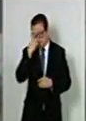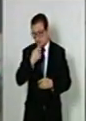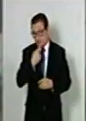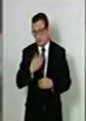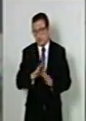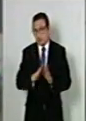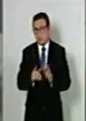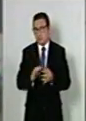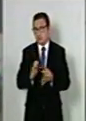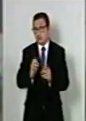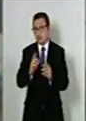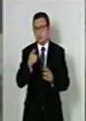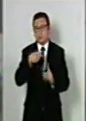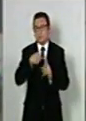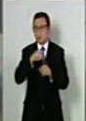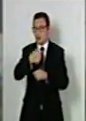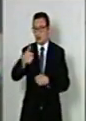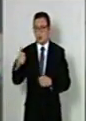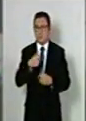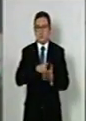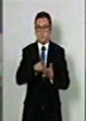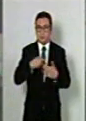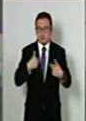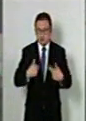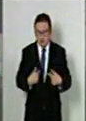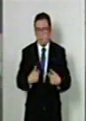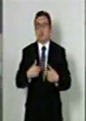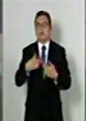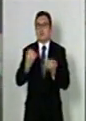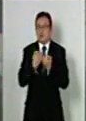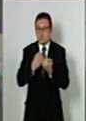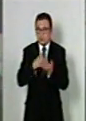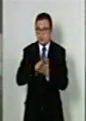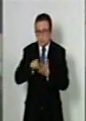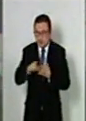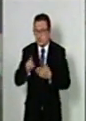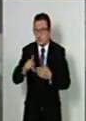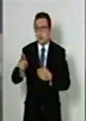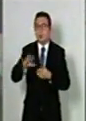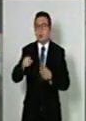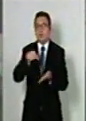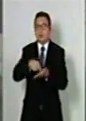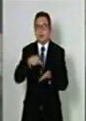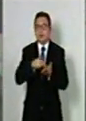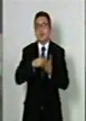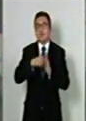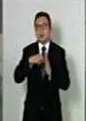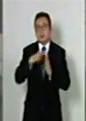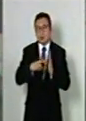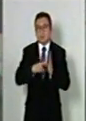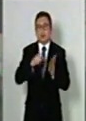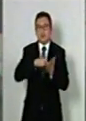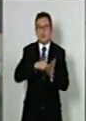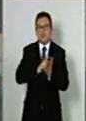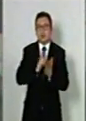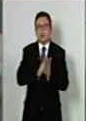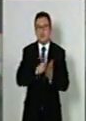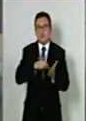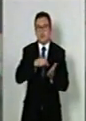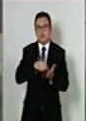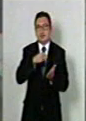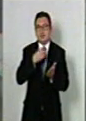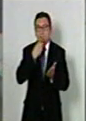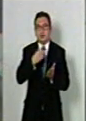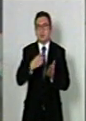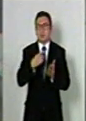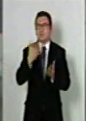las garantías individuales, derechos subjetivos públicos. Se asume ya en la reforma, esta reforma del ¿qué?